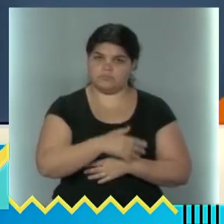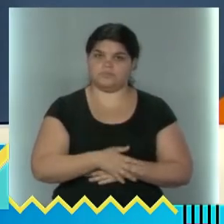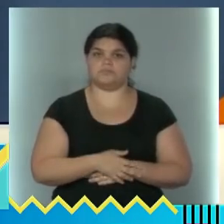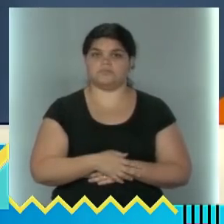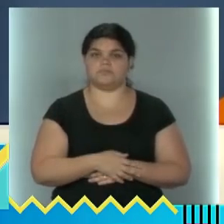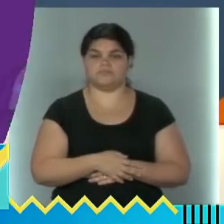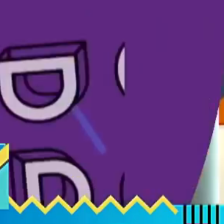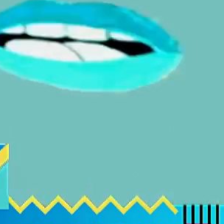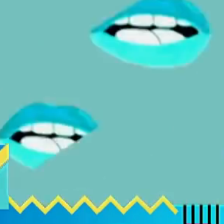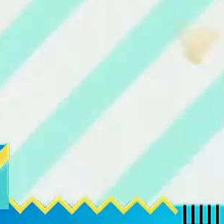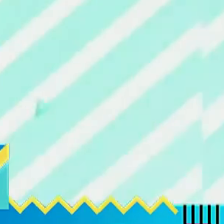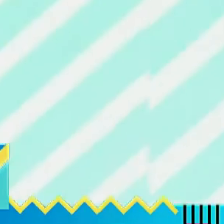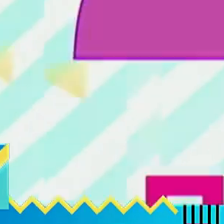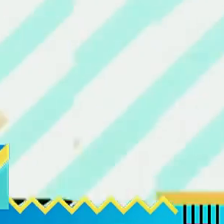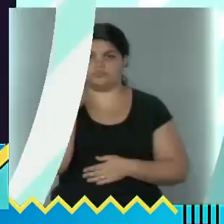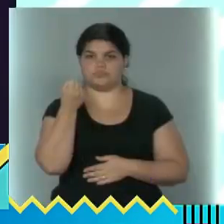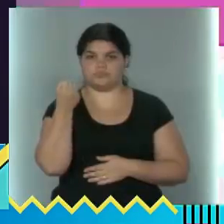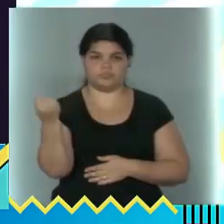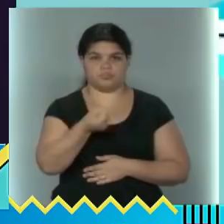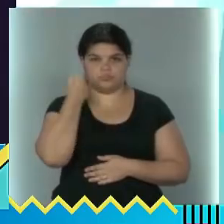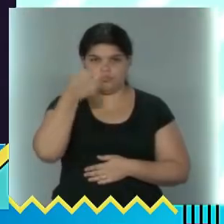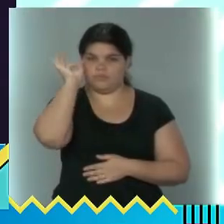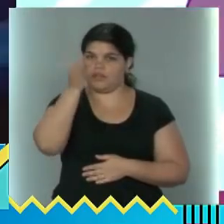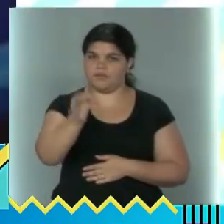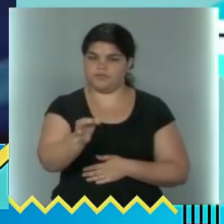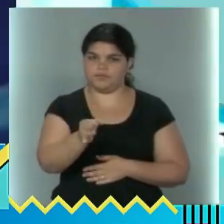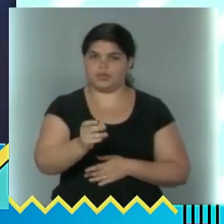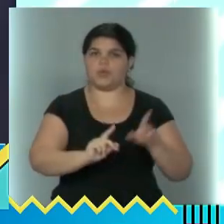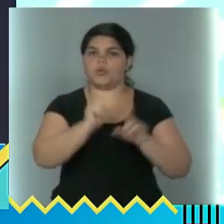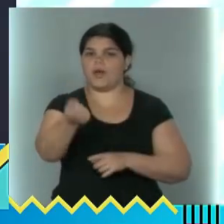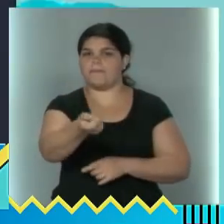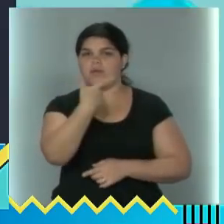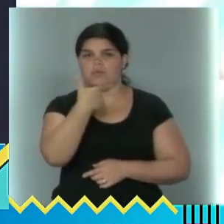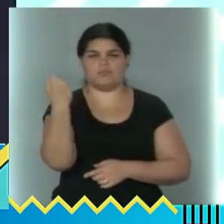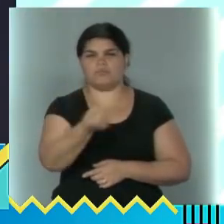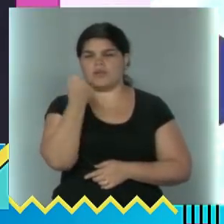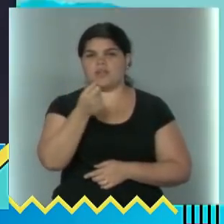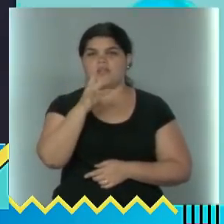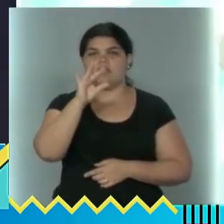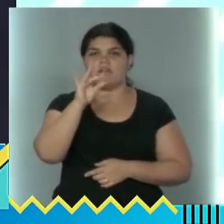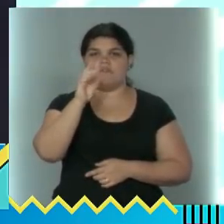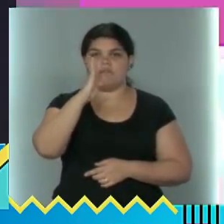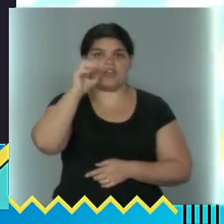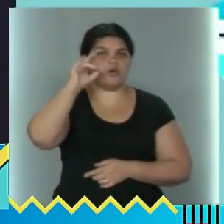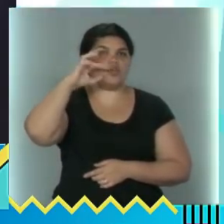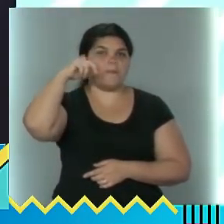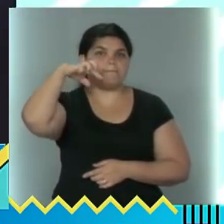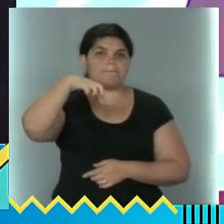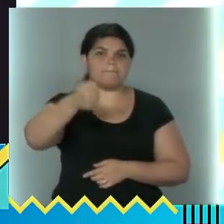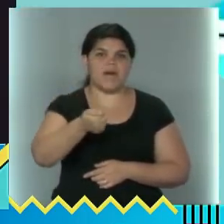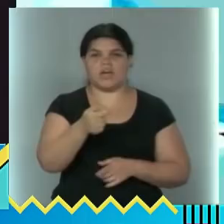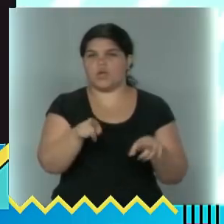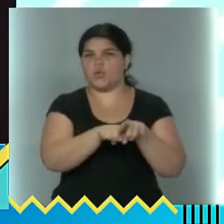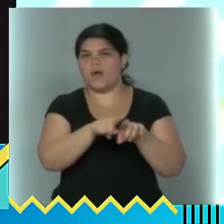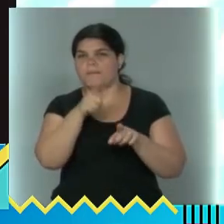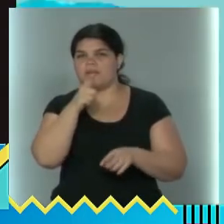Hay que saber que no hay ninguna medicación más efectiva que la levodopa, que simula, digamos, la acción de la dopamina, que es la sustancia